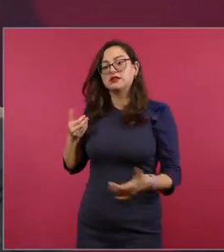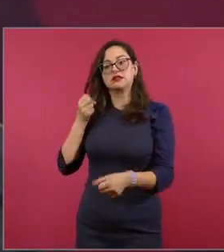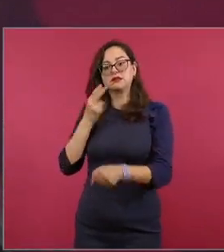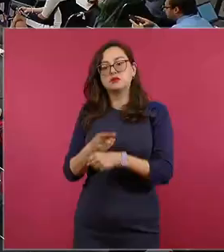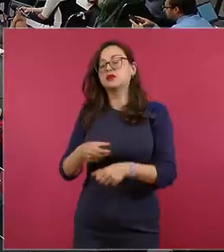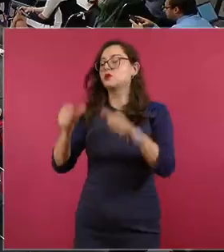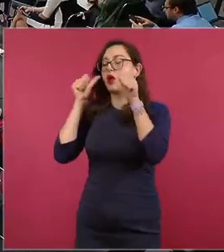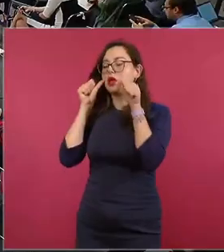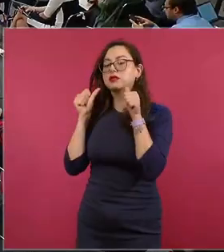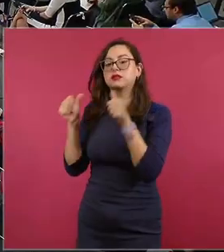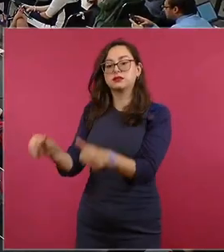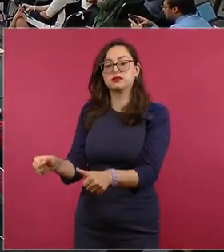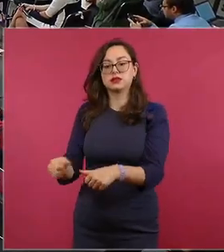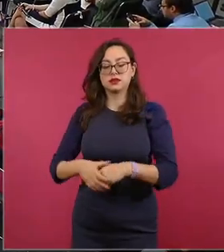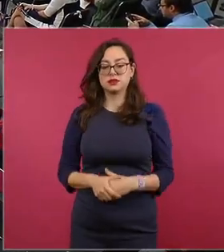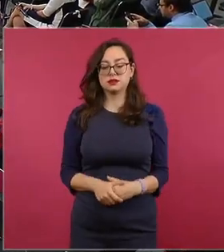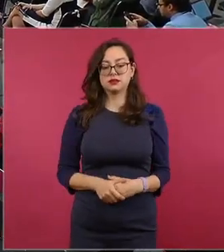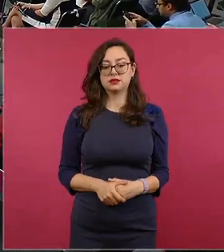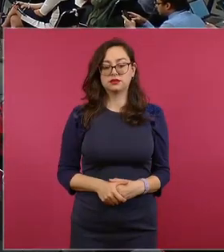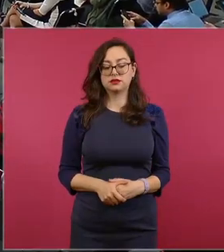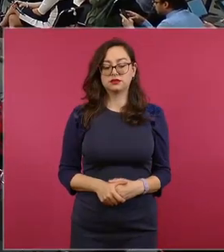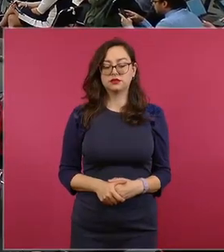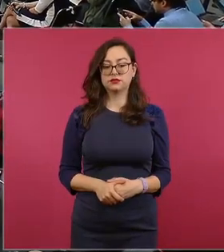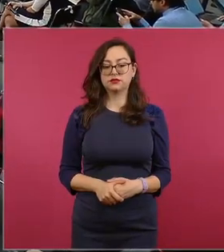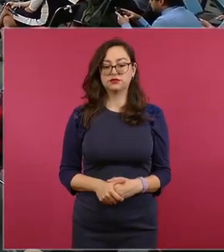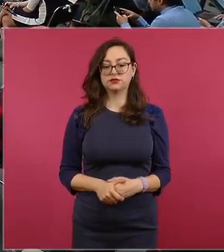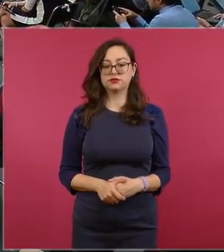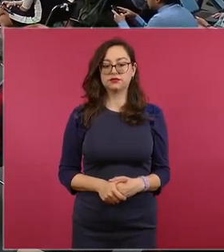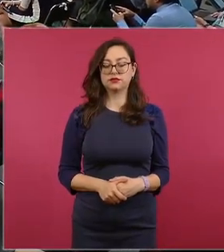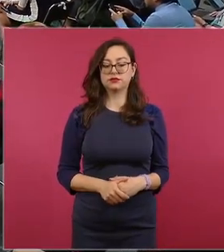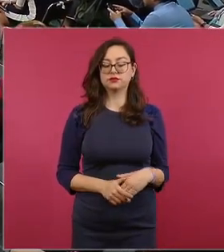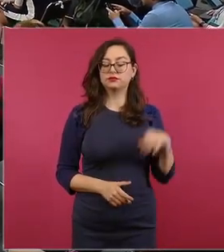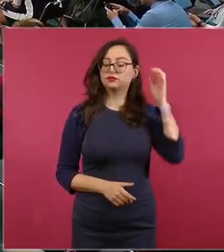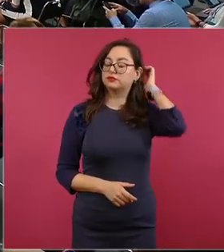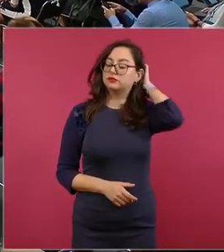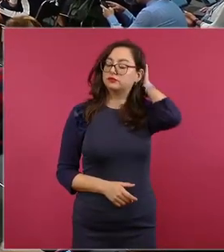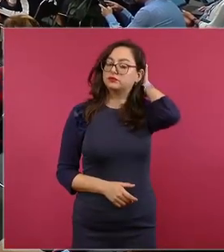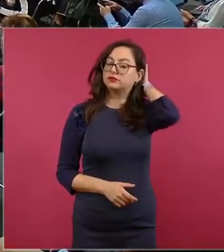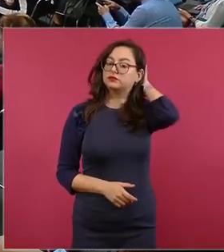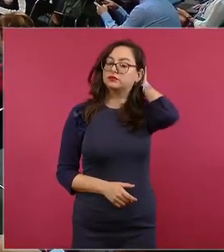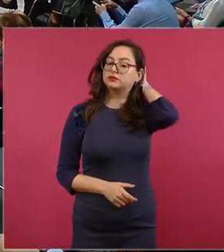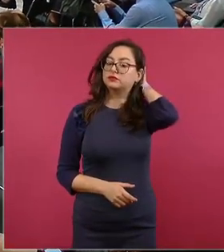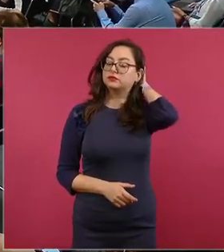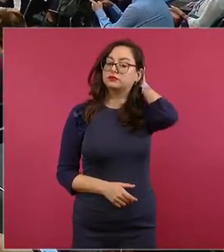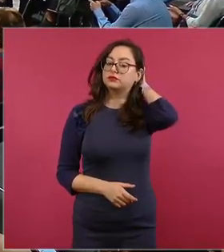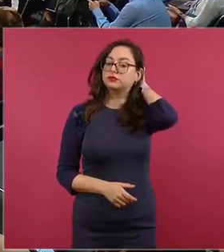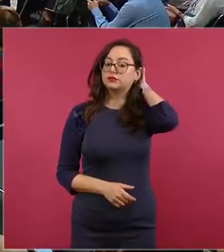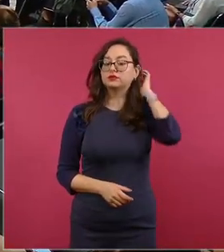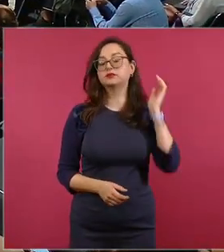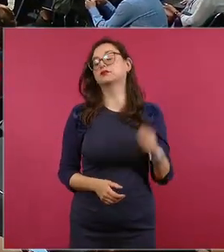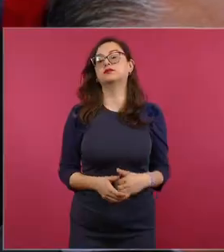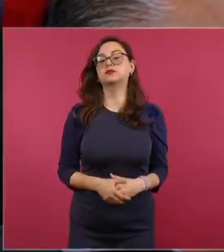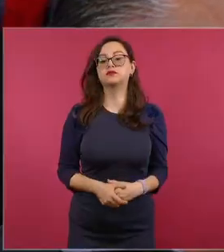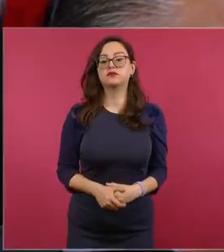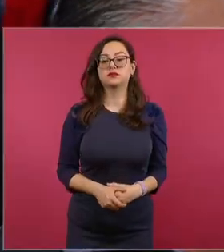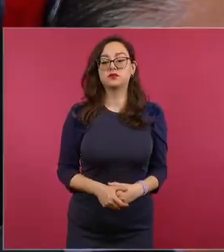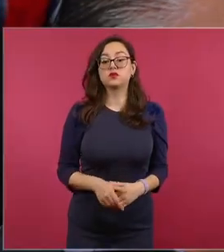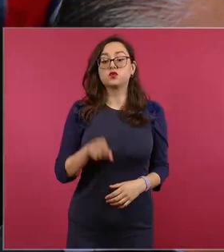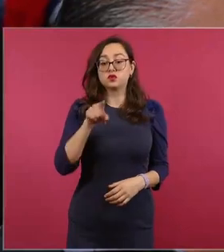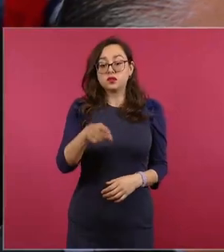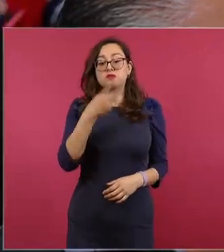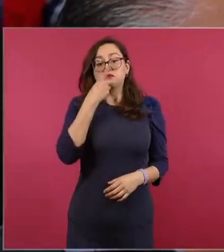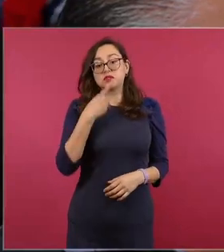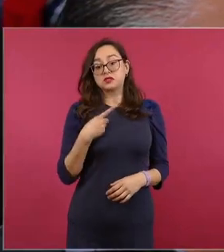Es que usted habla de camiones cajas en Chihuahua.